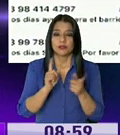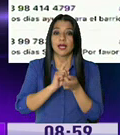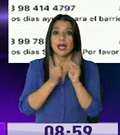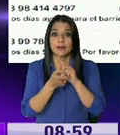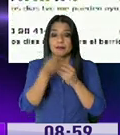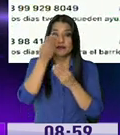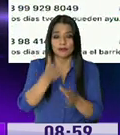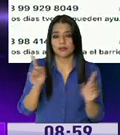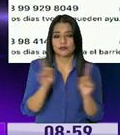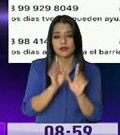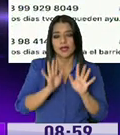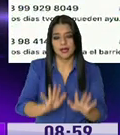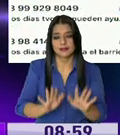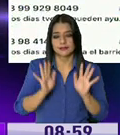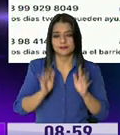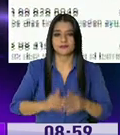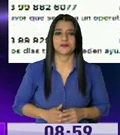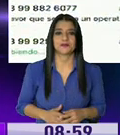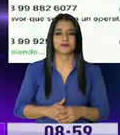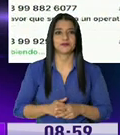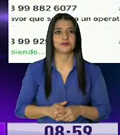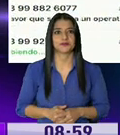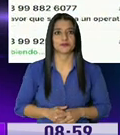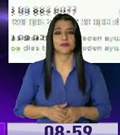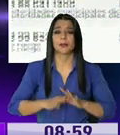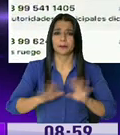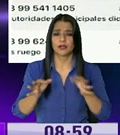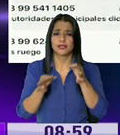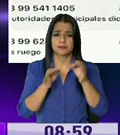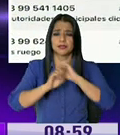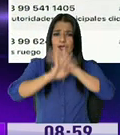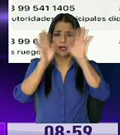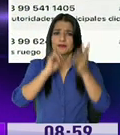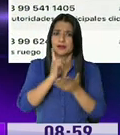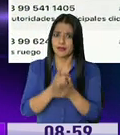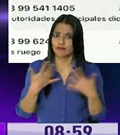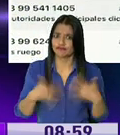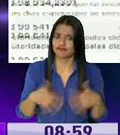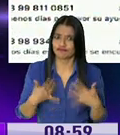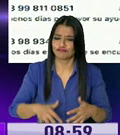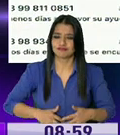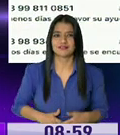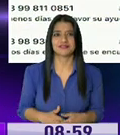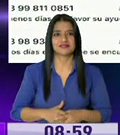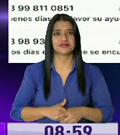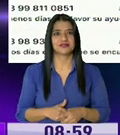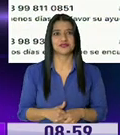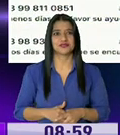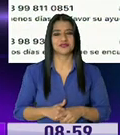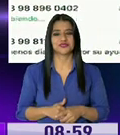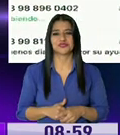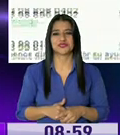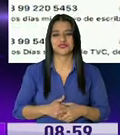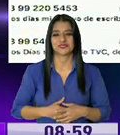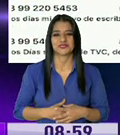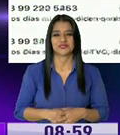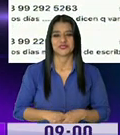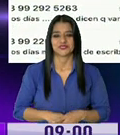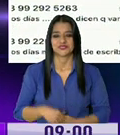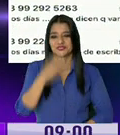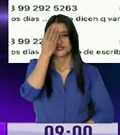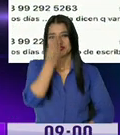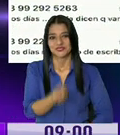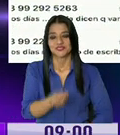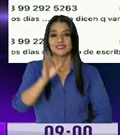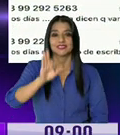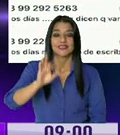informamos, sino que así pasa. No, pero están, le estamos aclarando. Pero están en todas, ¿no? ¡Qué barbaridad, Dios mío! Buenos días,